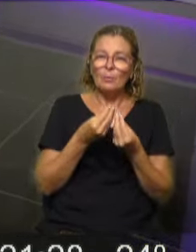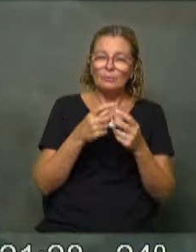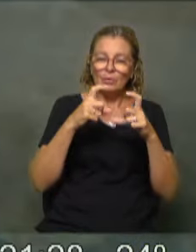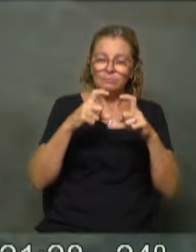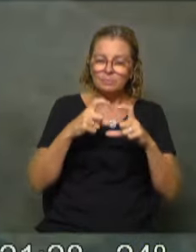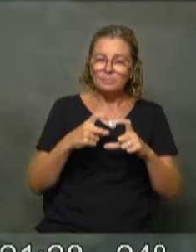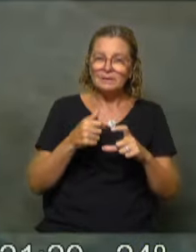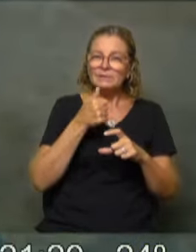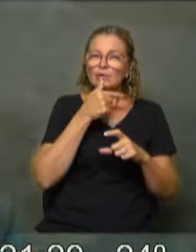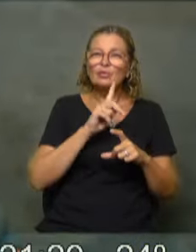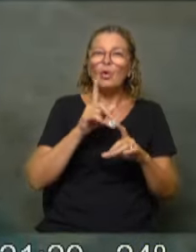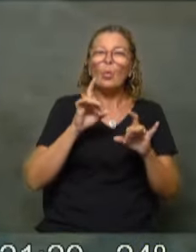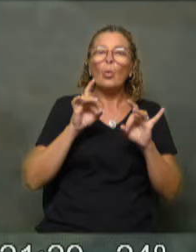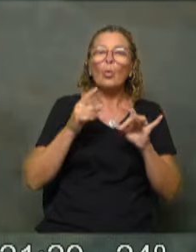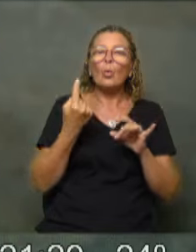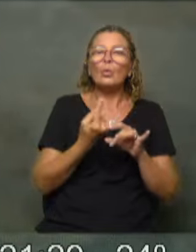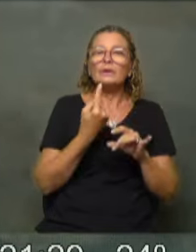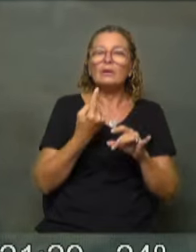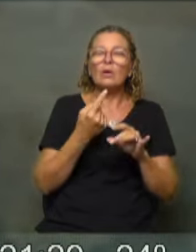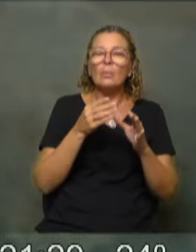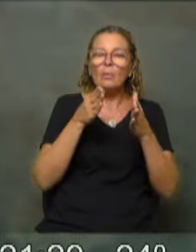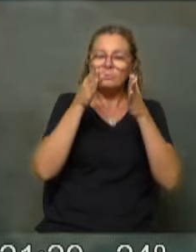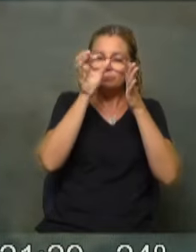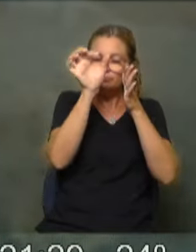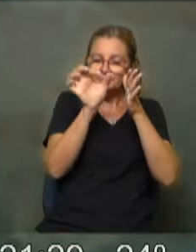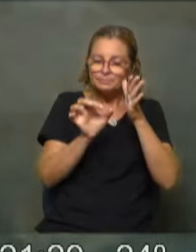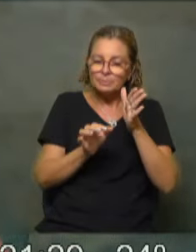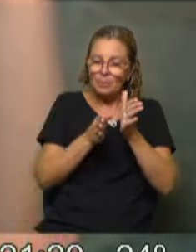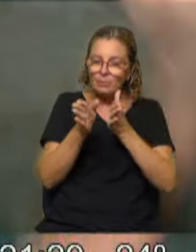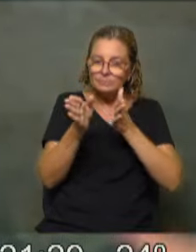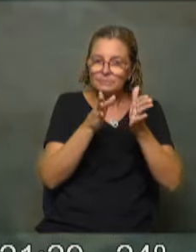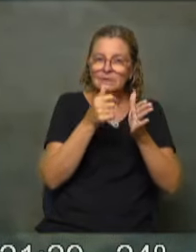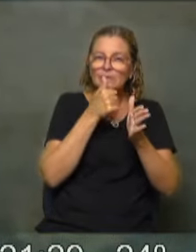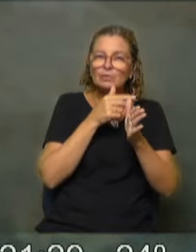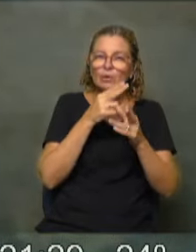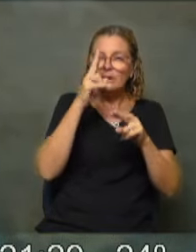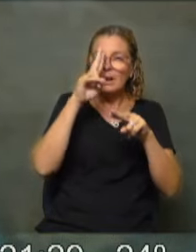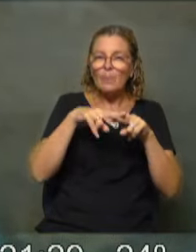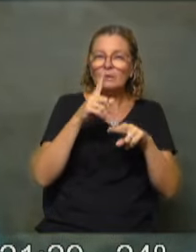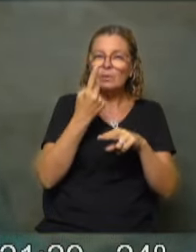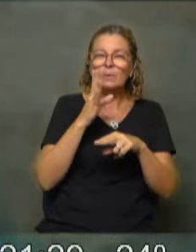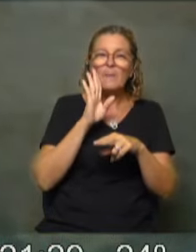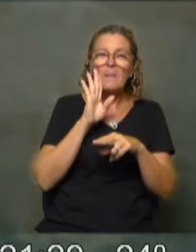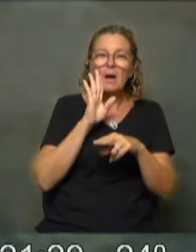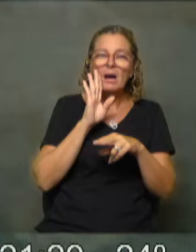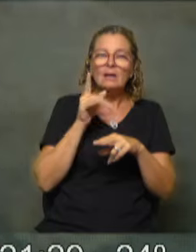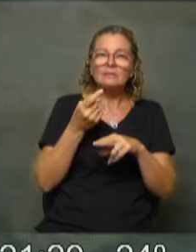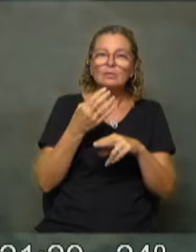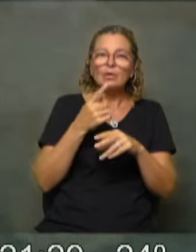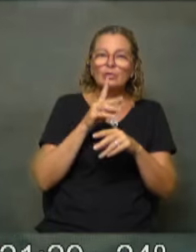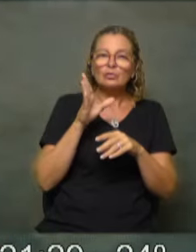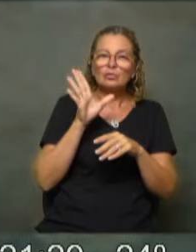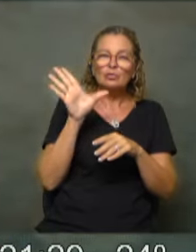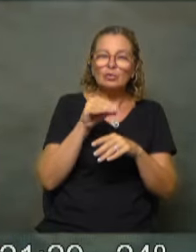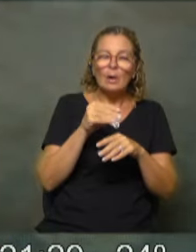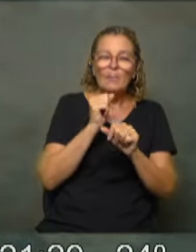de historias. No es únicamente una columna vertebral que tiene, que es una historia de la muerte de una madre, sino todas las posibles